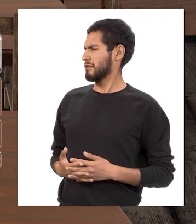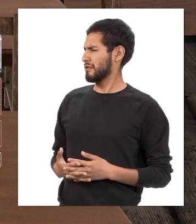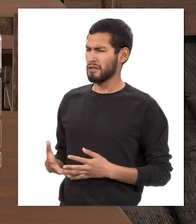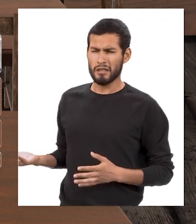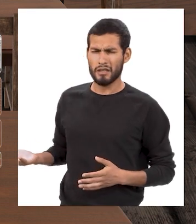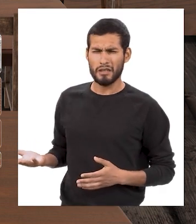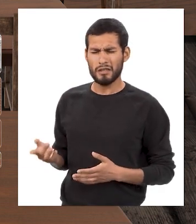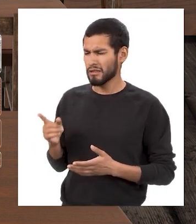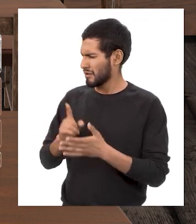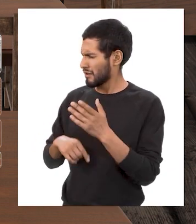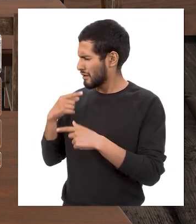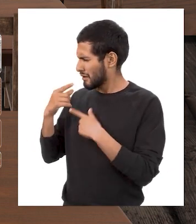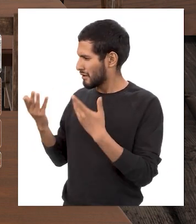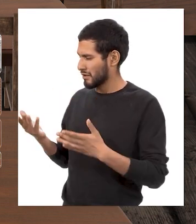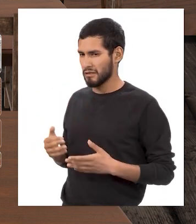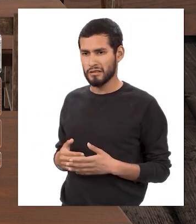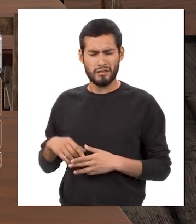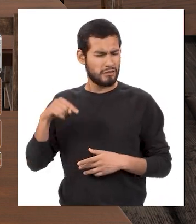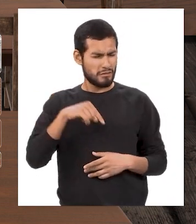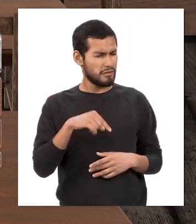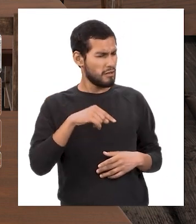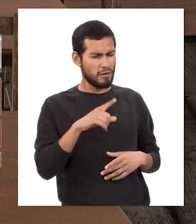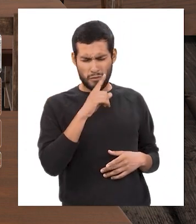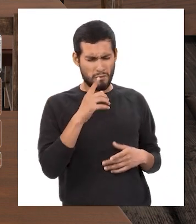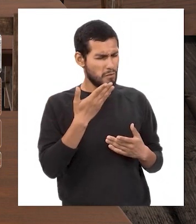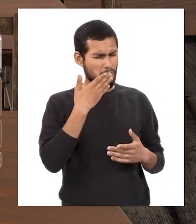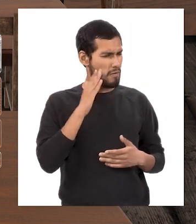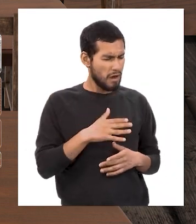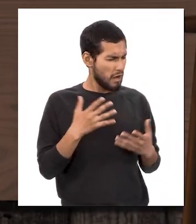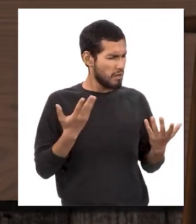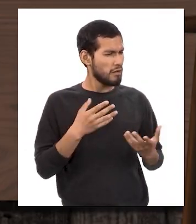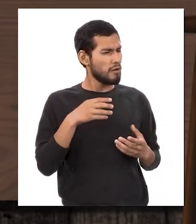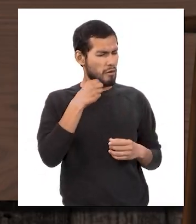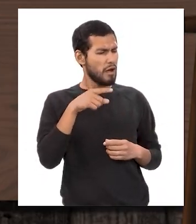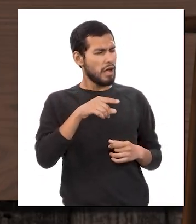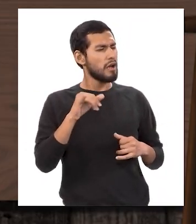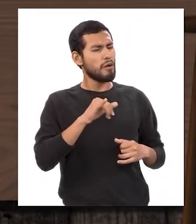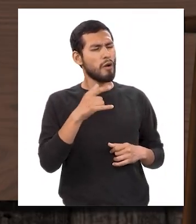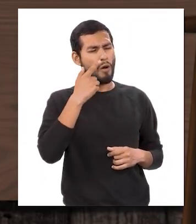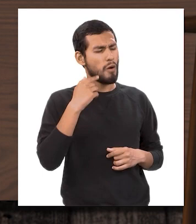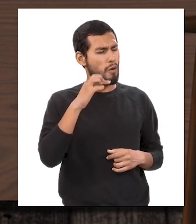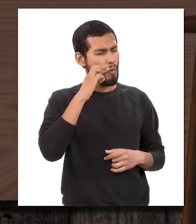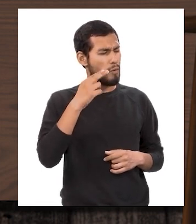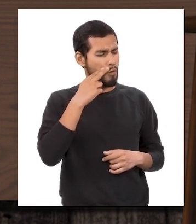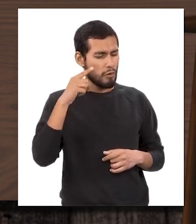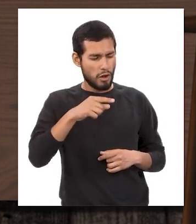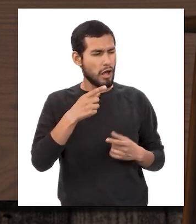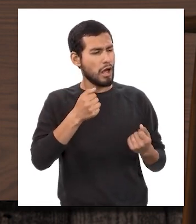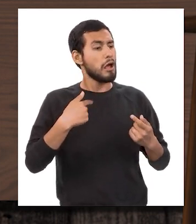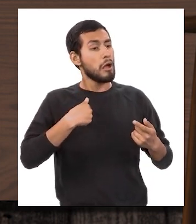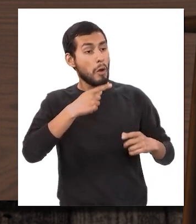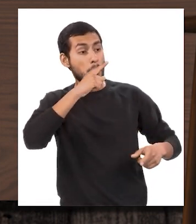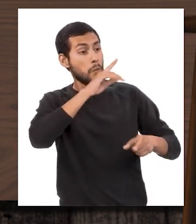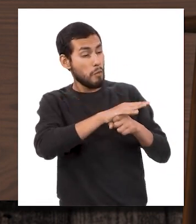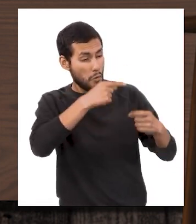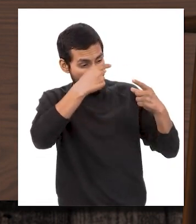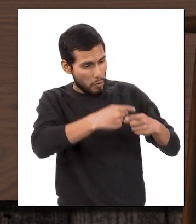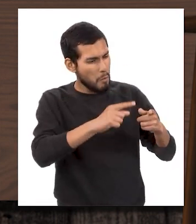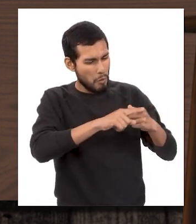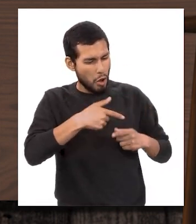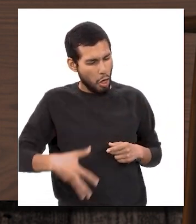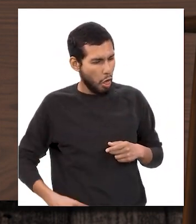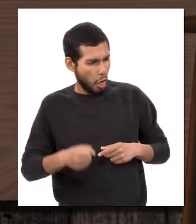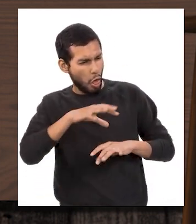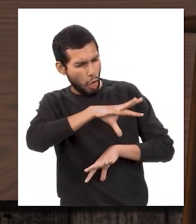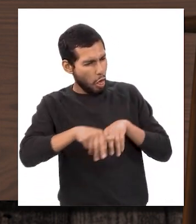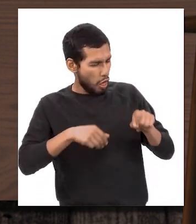¿Qué? ¿Qué quiere decir? Que esto es muy delicado. Es como despojar a Mr. Fogg y cogerle dinero